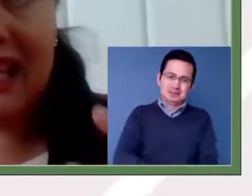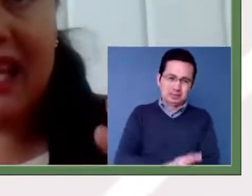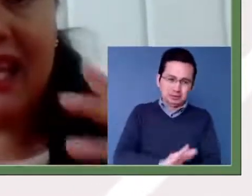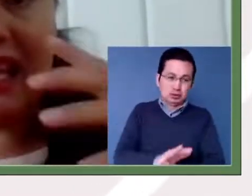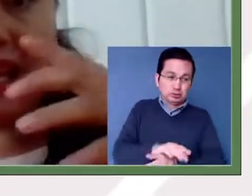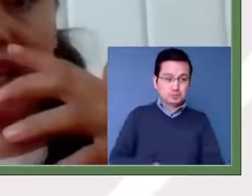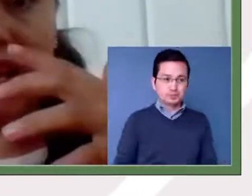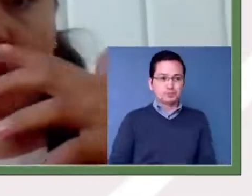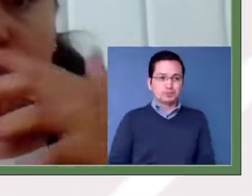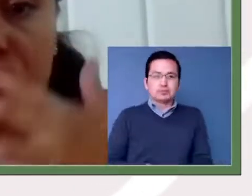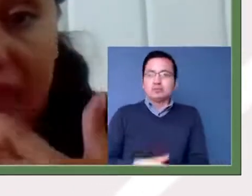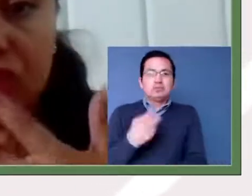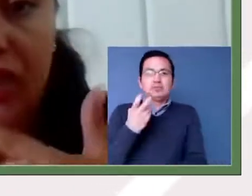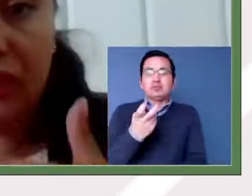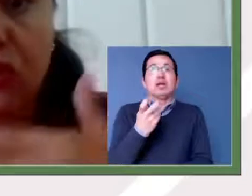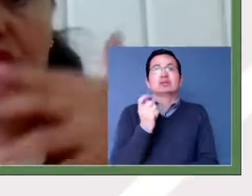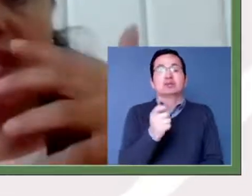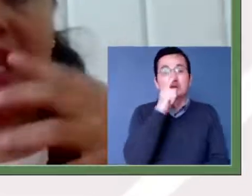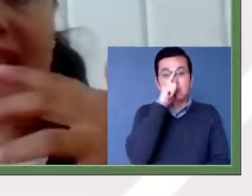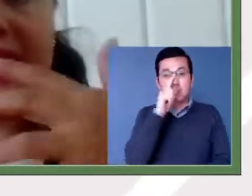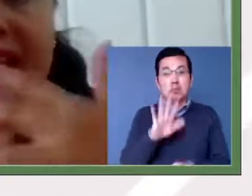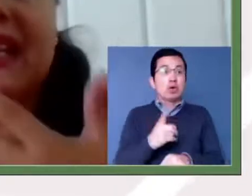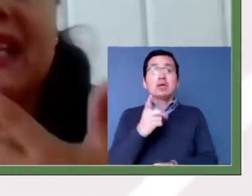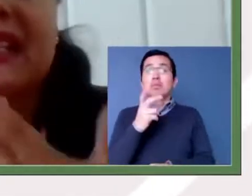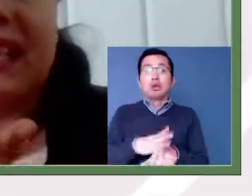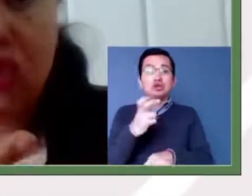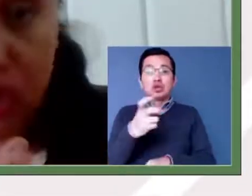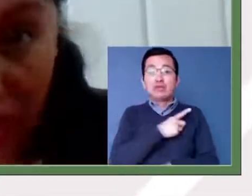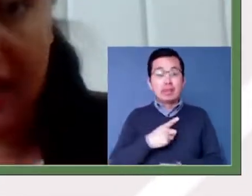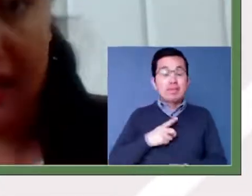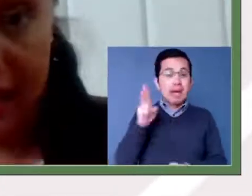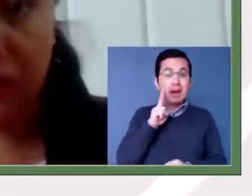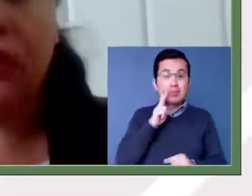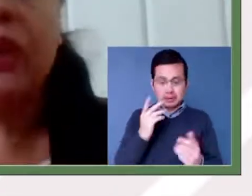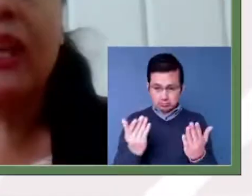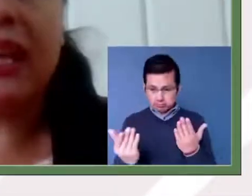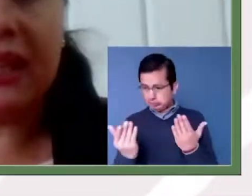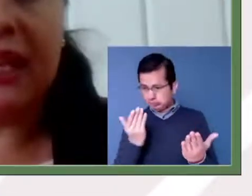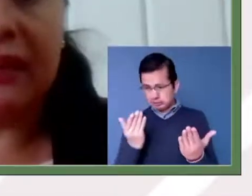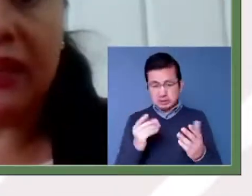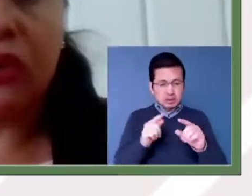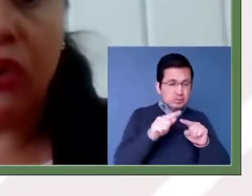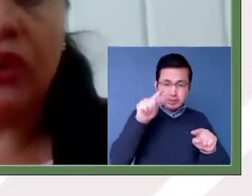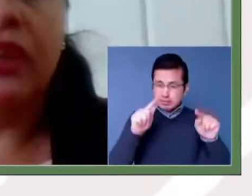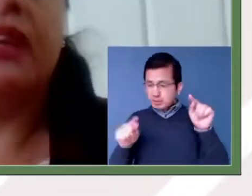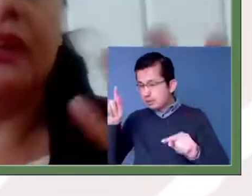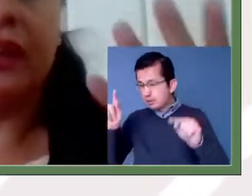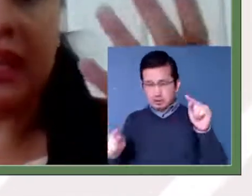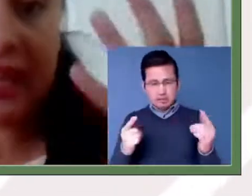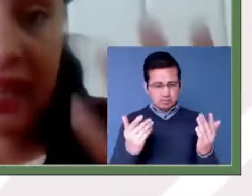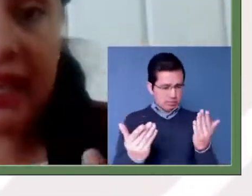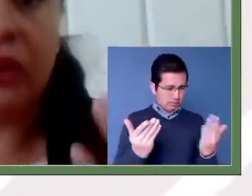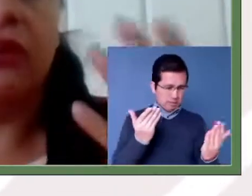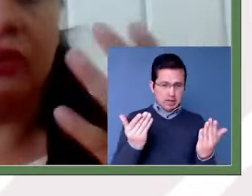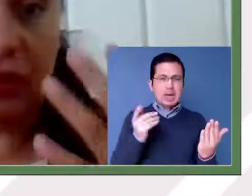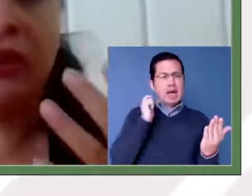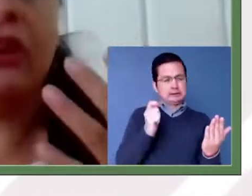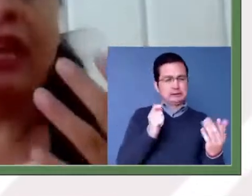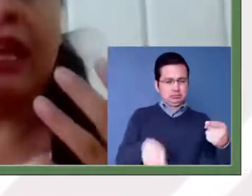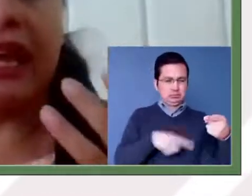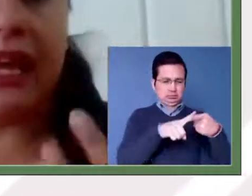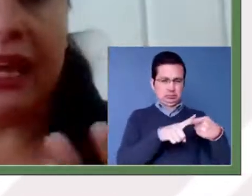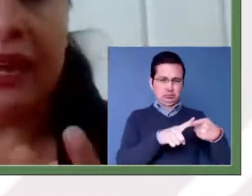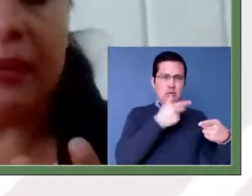necesidad de cruzar los datos, de hacer interseccional el dato, que tiene que ver con género,